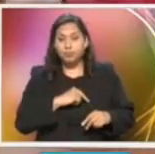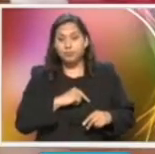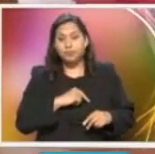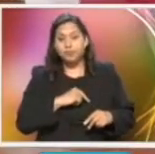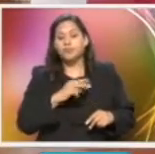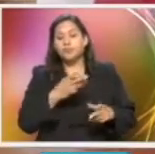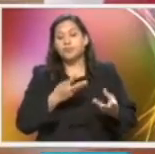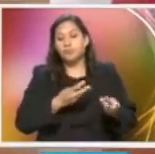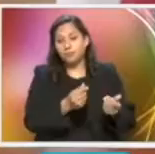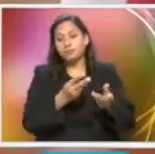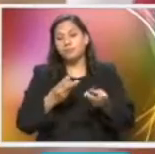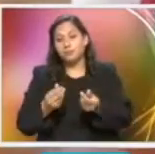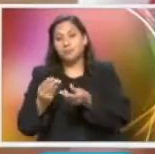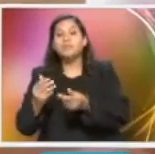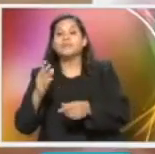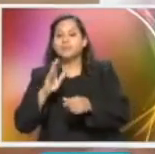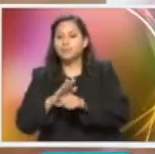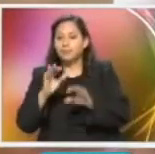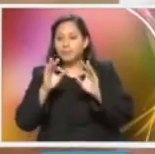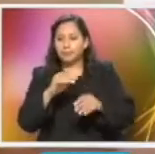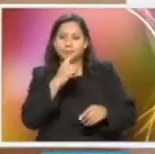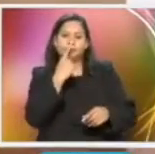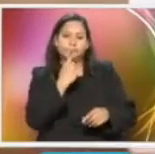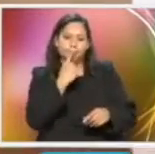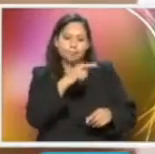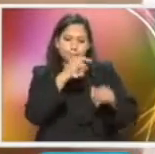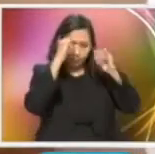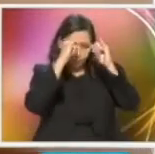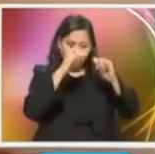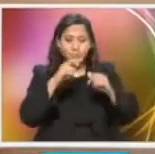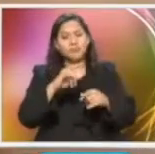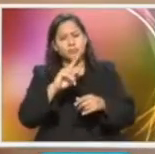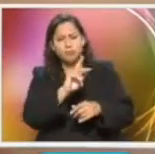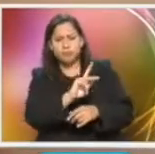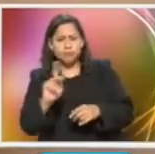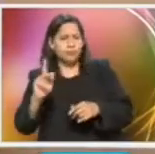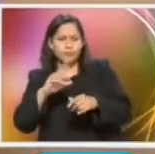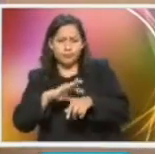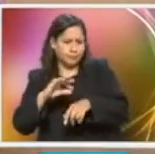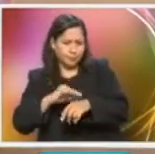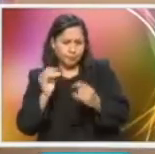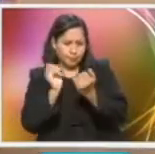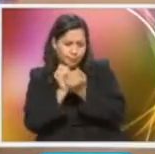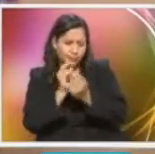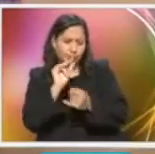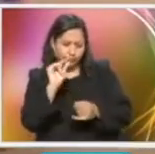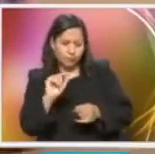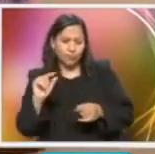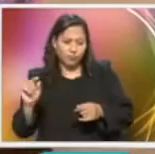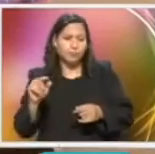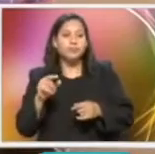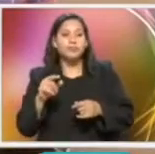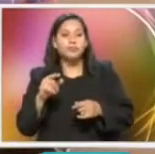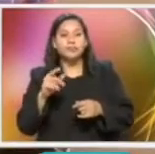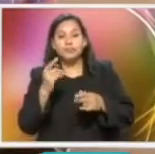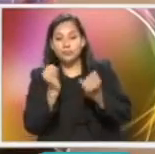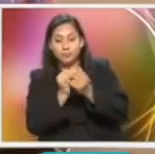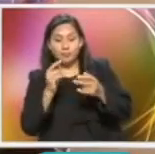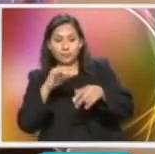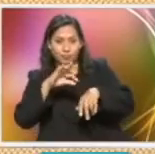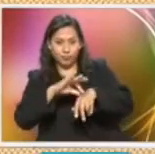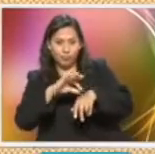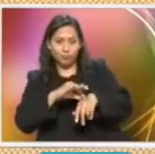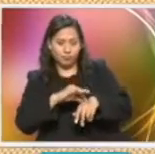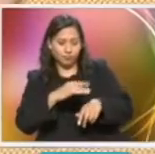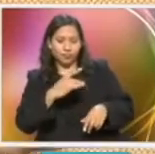es la carne roja. Pero sí, en general, toda la carne. Además, dependiendo la vertiente médica, bueno, ya lo veíamos hace rato